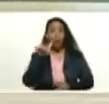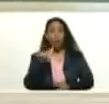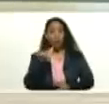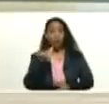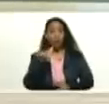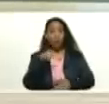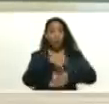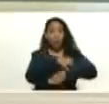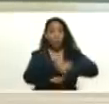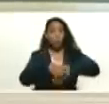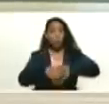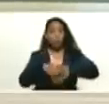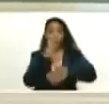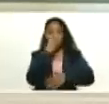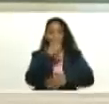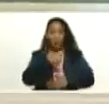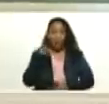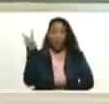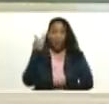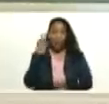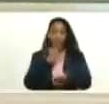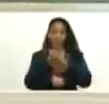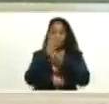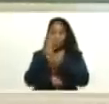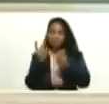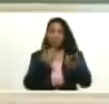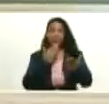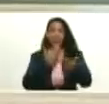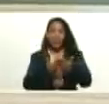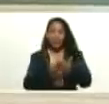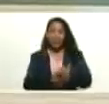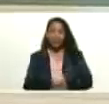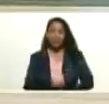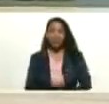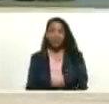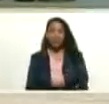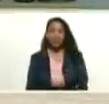continente visitar a nuestra patria. Siempre bienvenido. Muchas gracias.